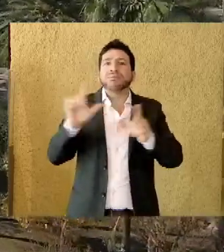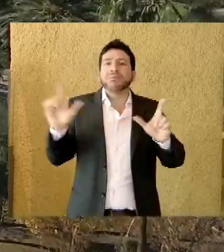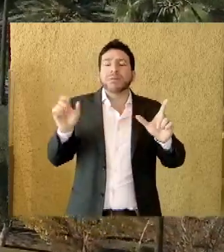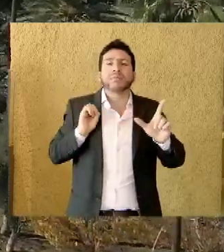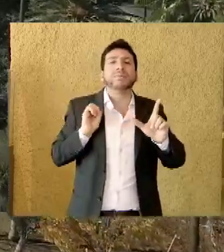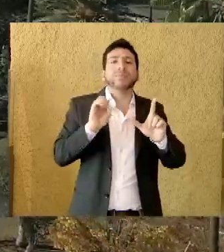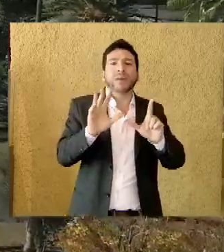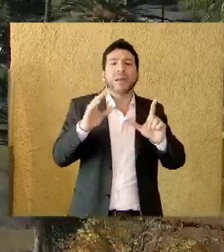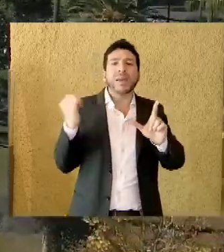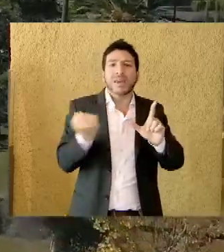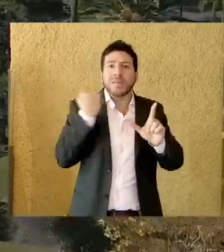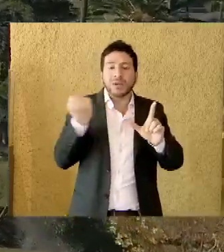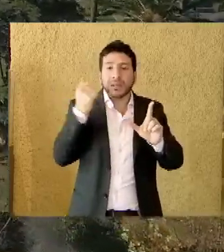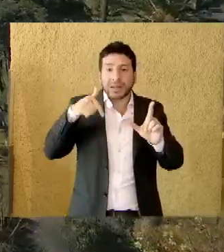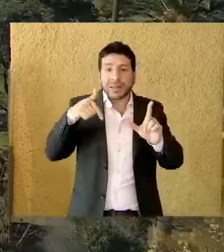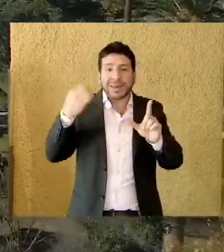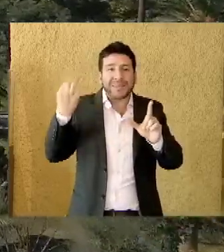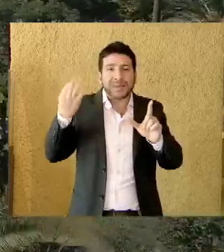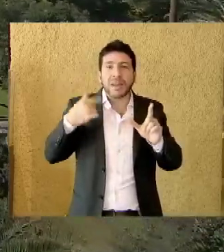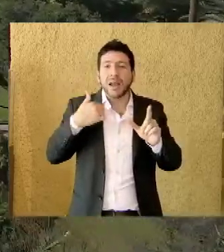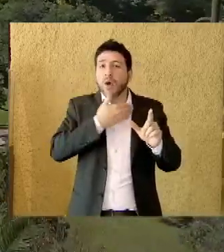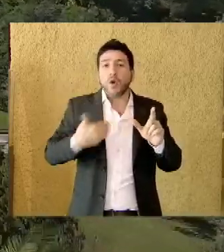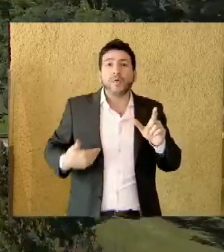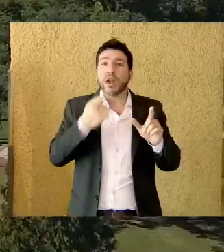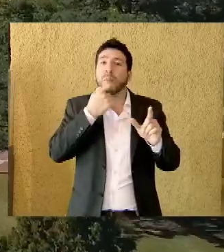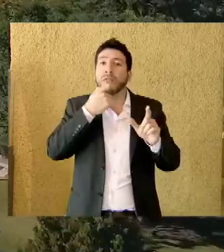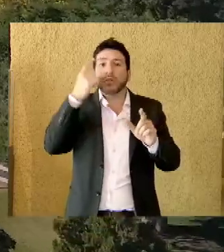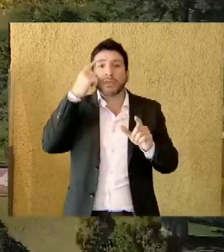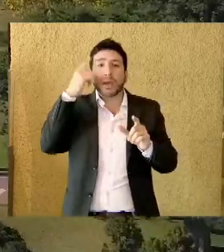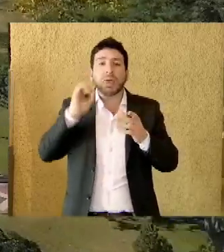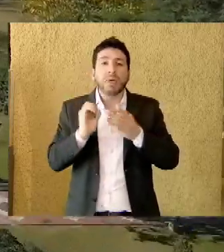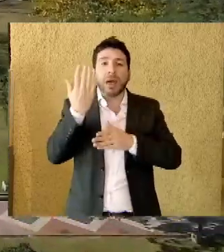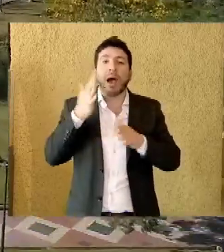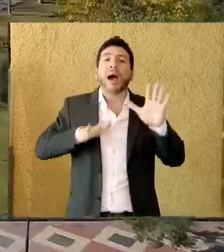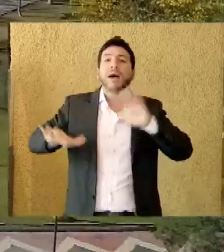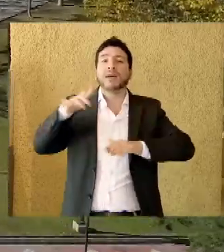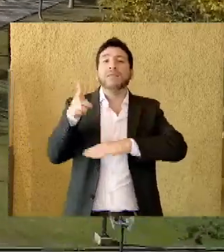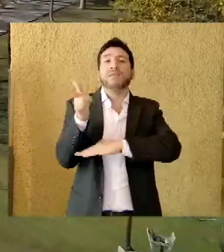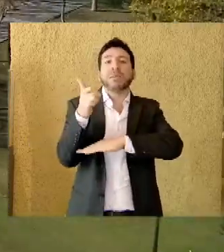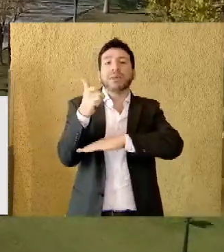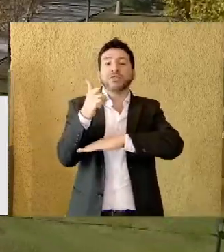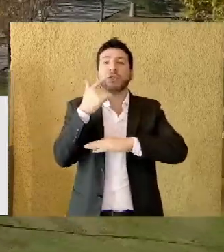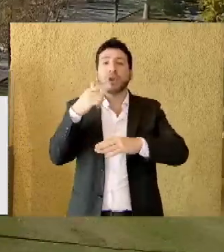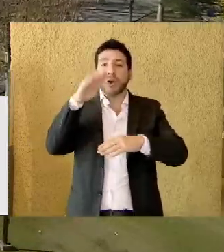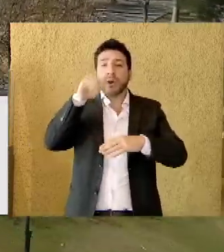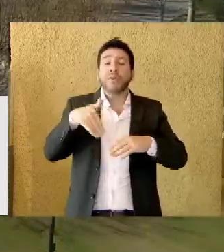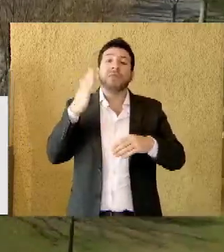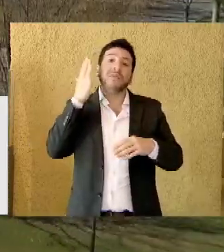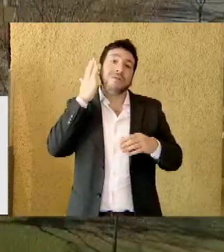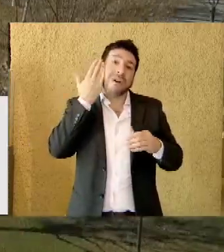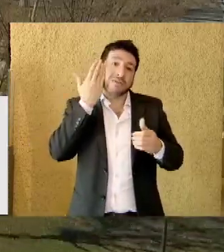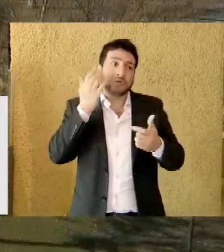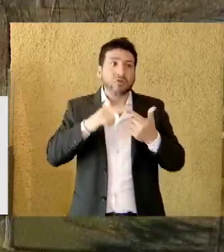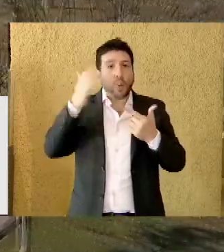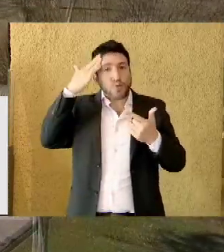pero... a partir de esta iniciativa del gobierno de la provincia de Mendoza, es que estamos saliendo en Facebook de